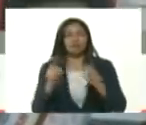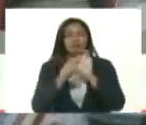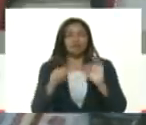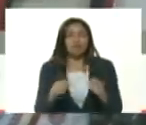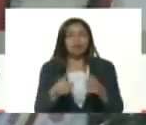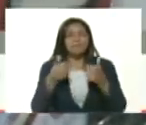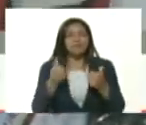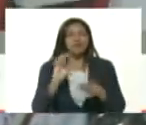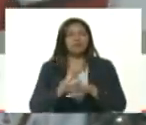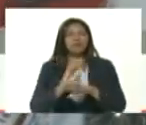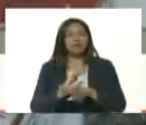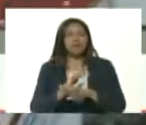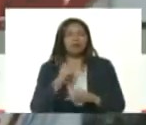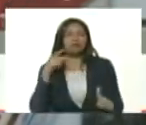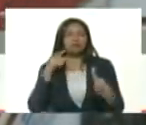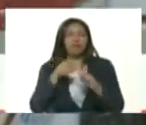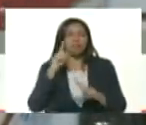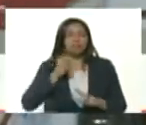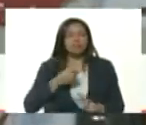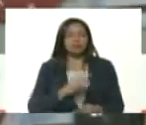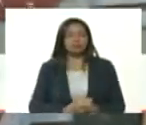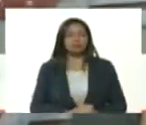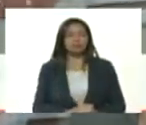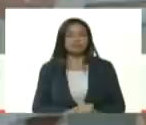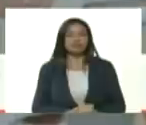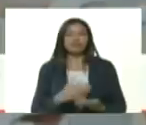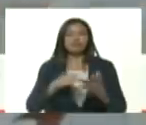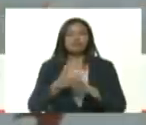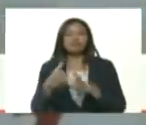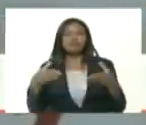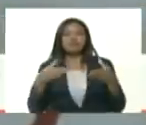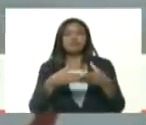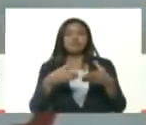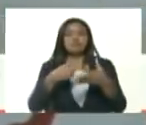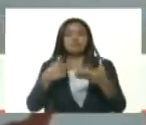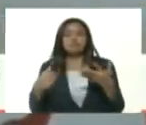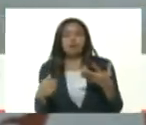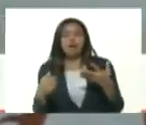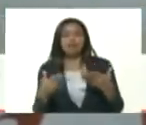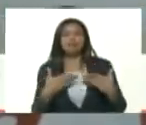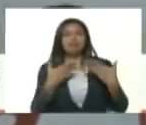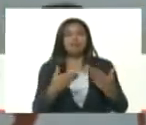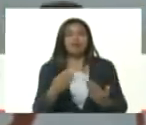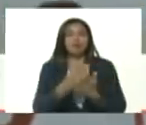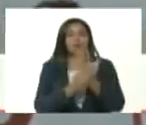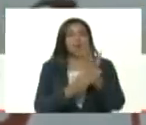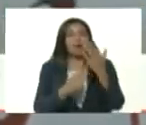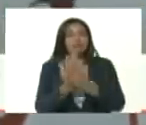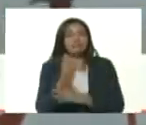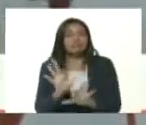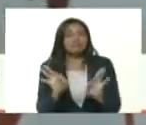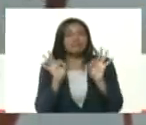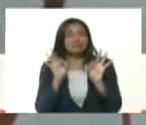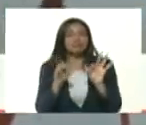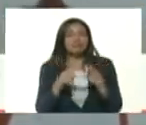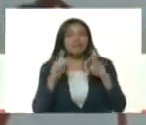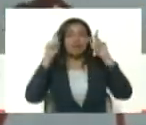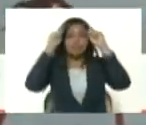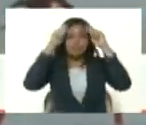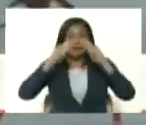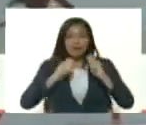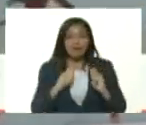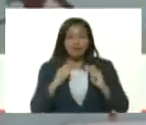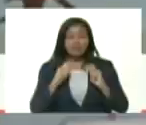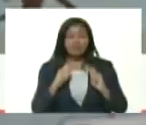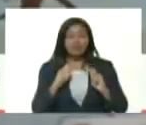bien protegido a cumplir esa misión. Correcto. Para eso, en ese equipamiento van guantes especiales, mascarillas,